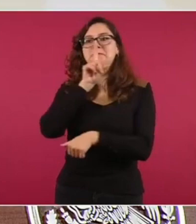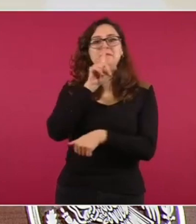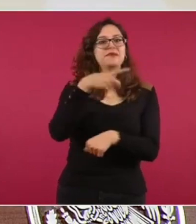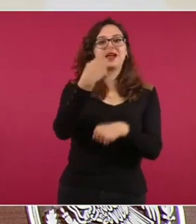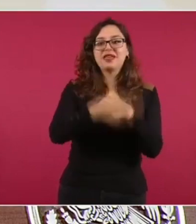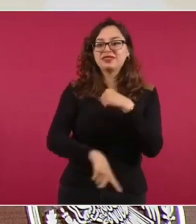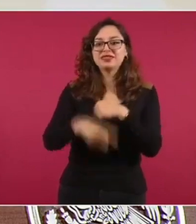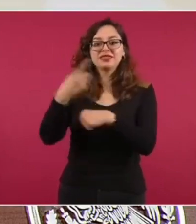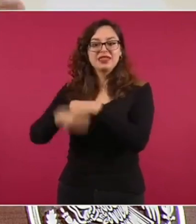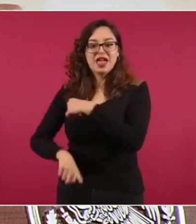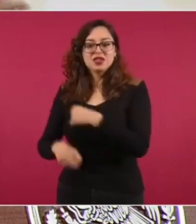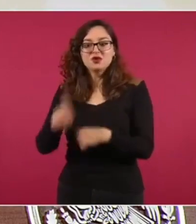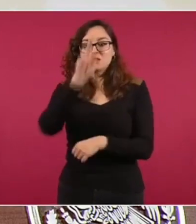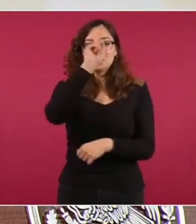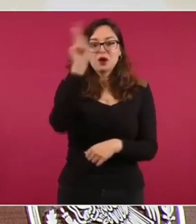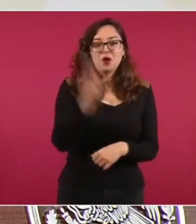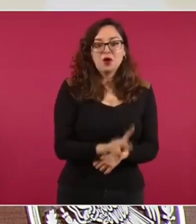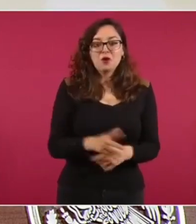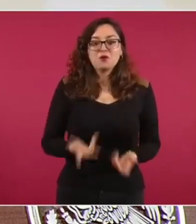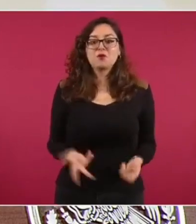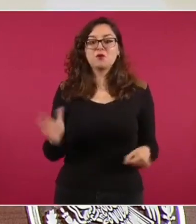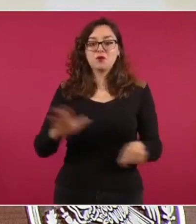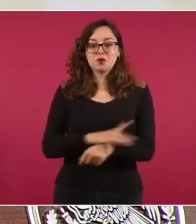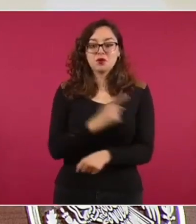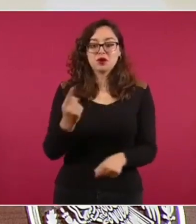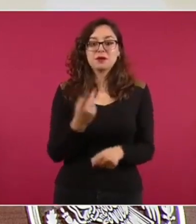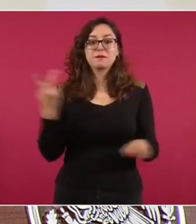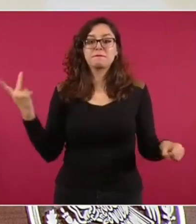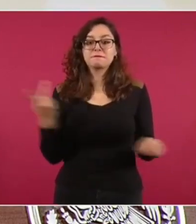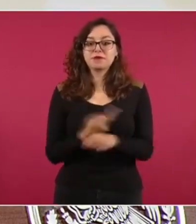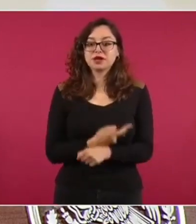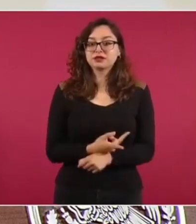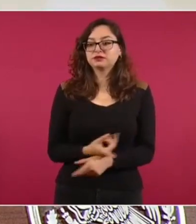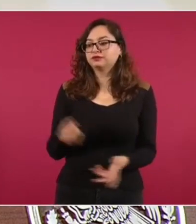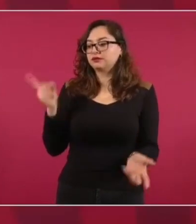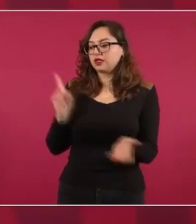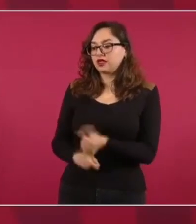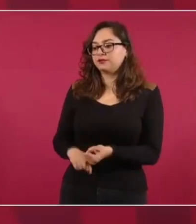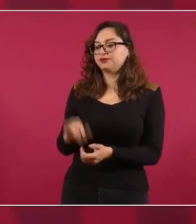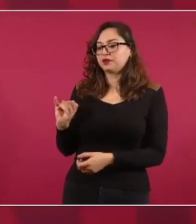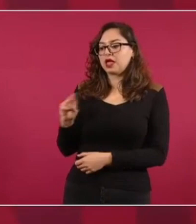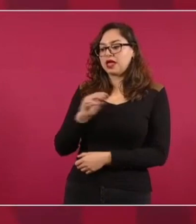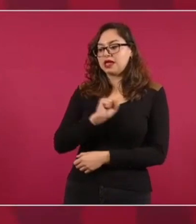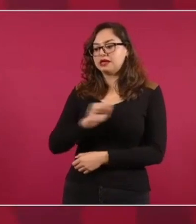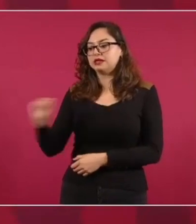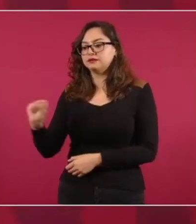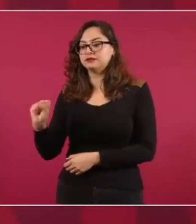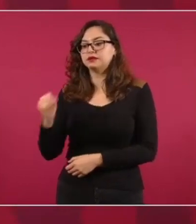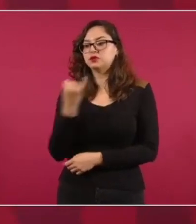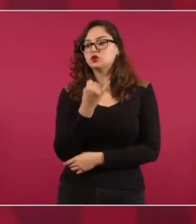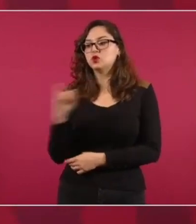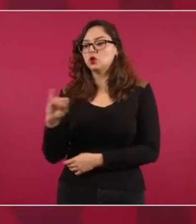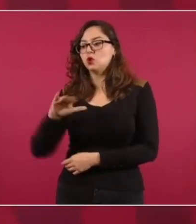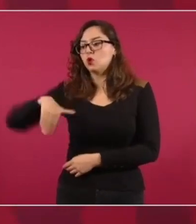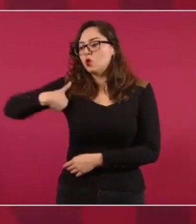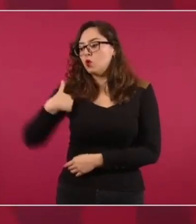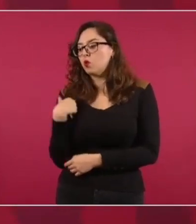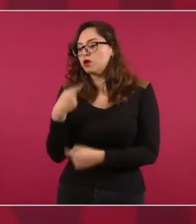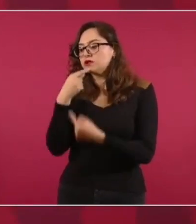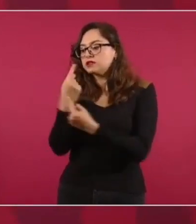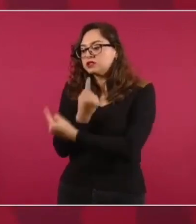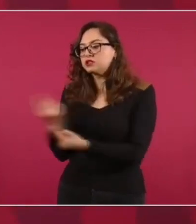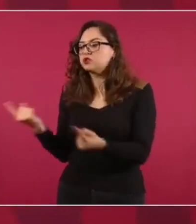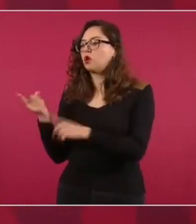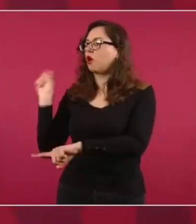desmantelan la parte de las guarderías del Seguro Social para subrogar